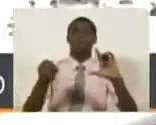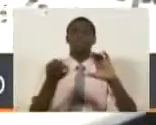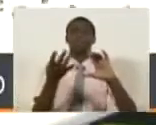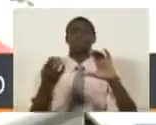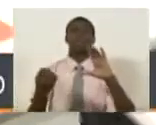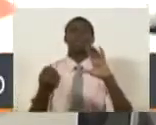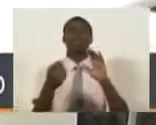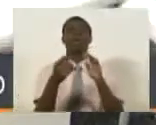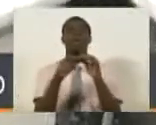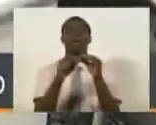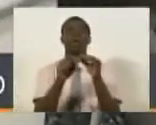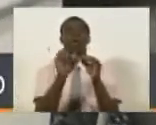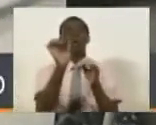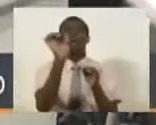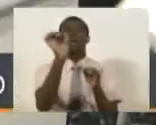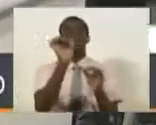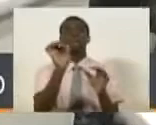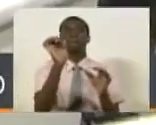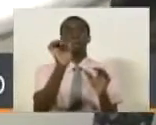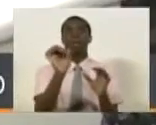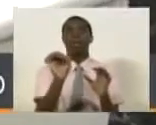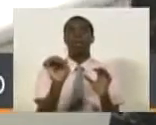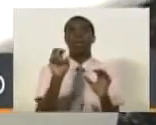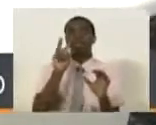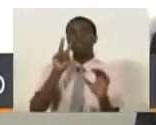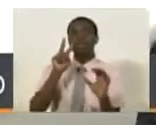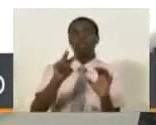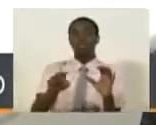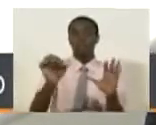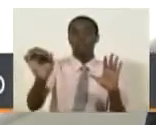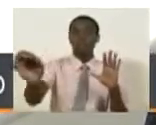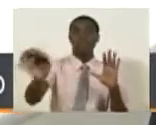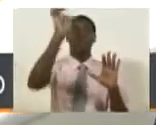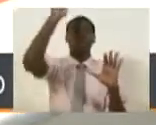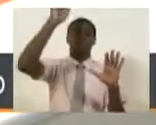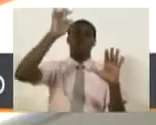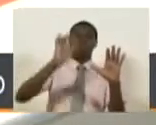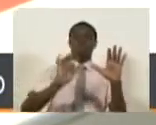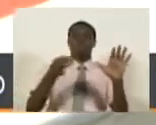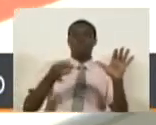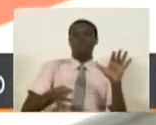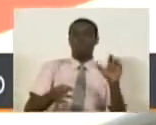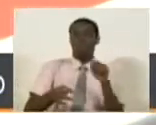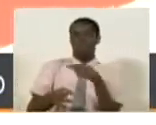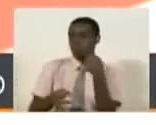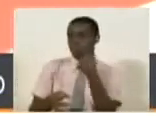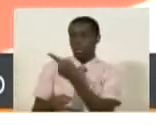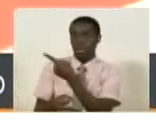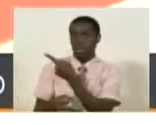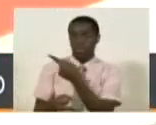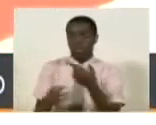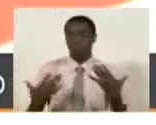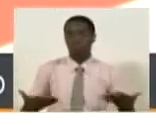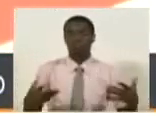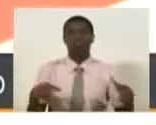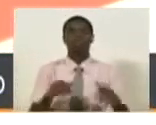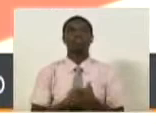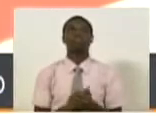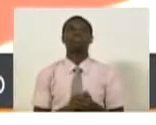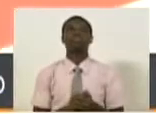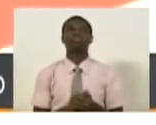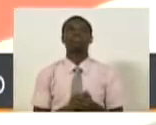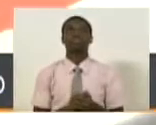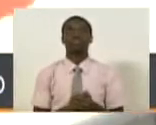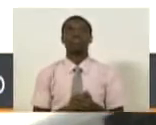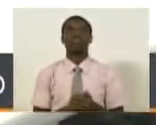una metra. La metra quedó en el lugar donde nos encontramos de los hechos, el vidrio